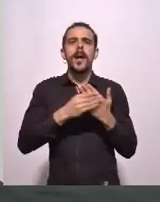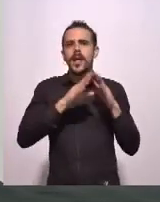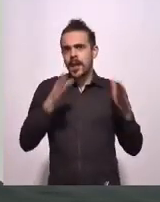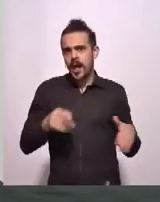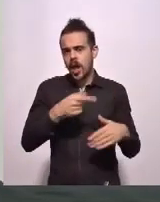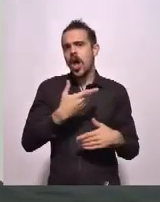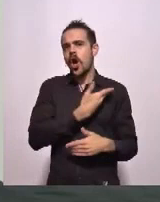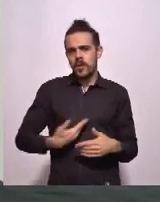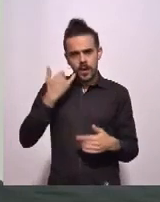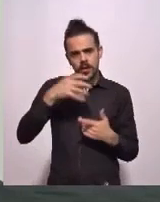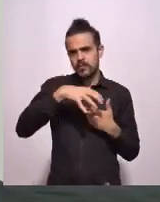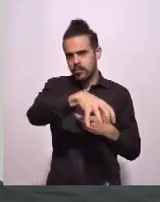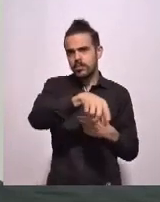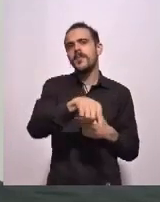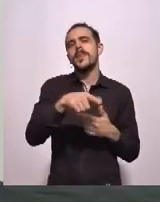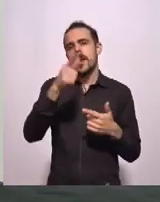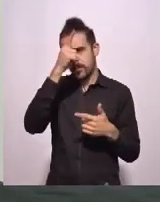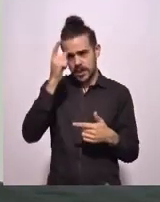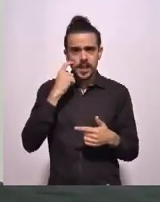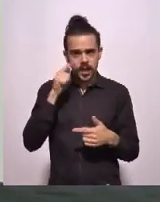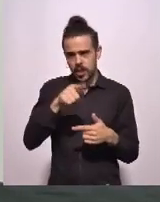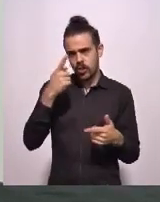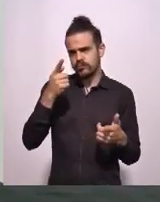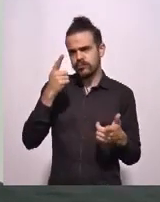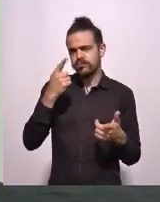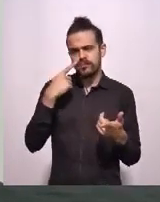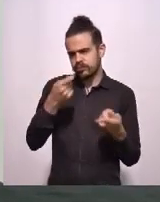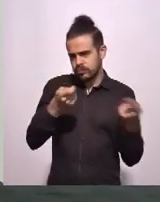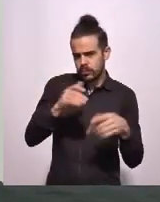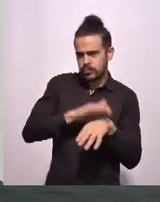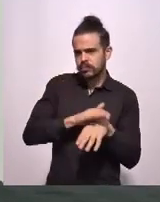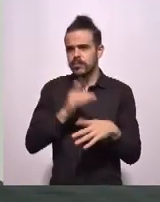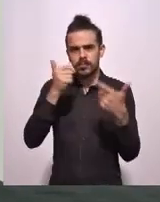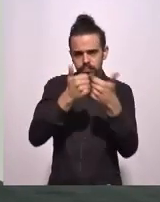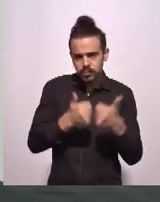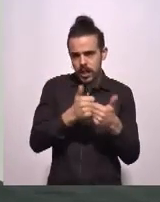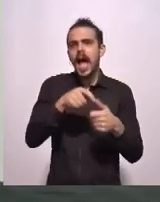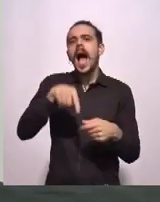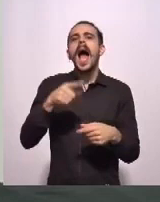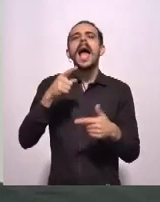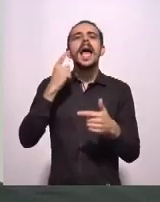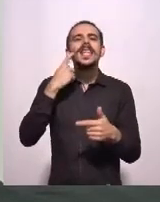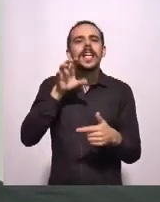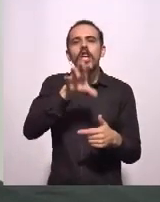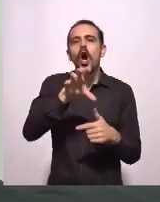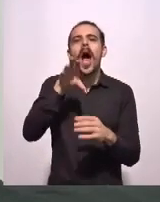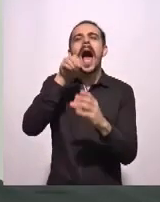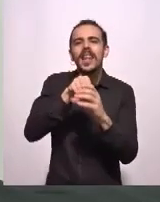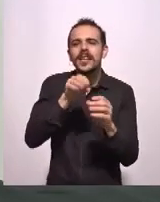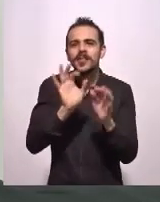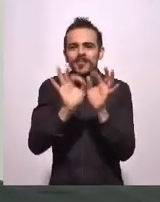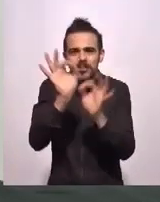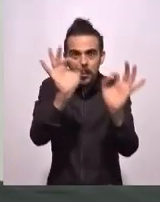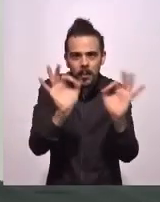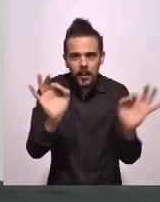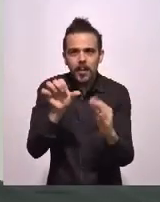por la Policía de Entre Ríos, los diferentes controles, se seguirá trabajando internamente con los certificados de circulación vigentes